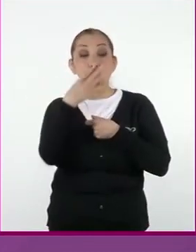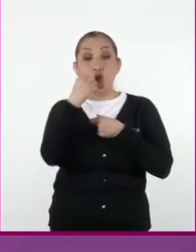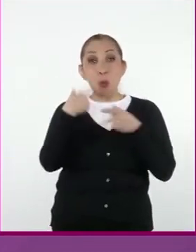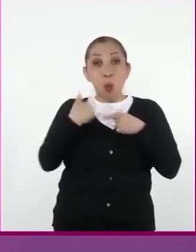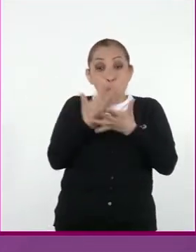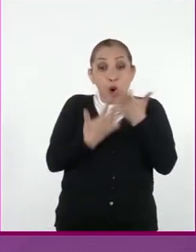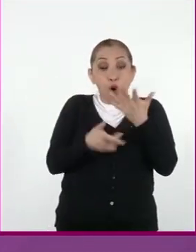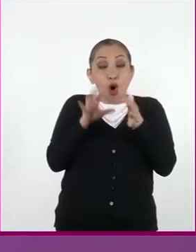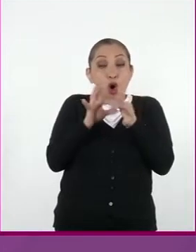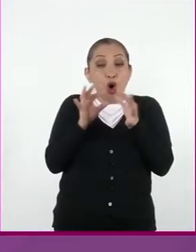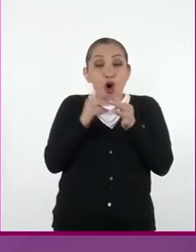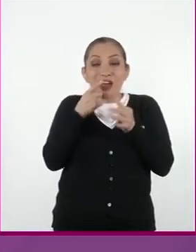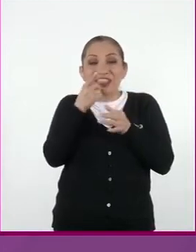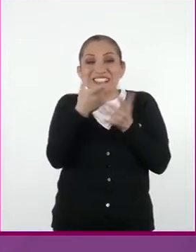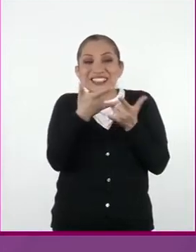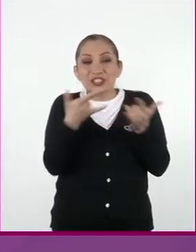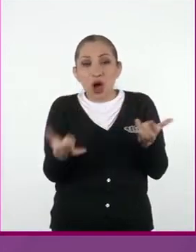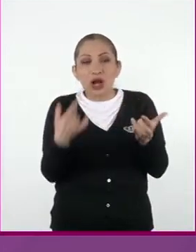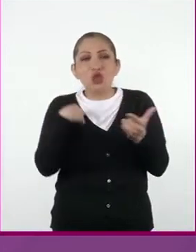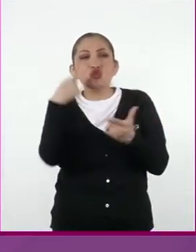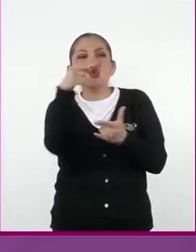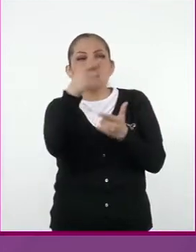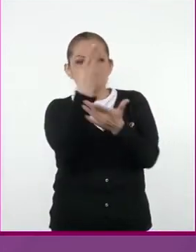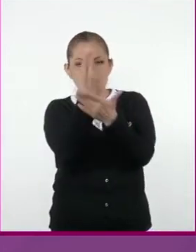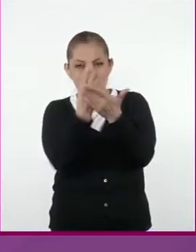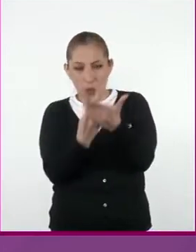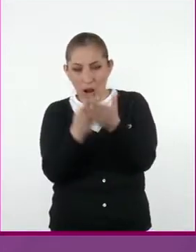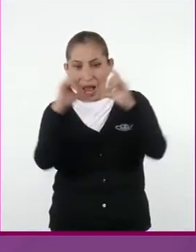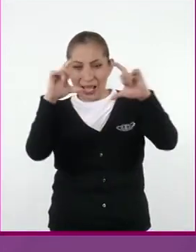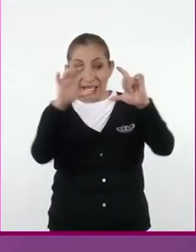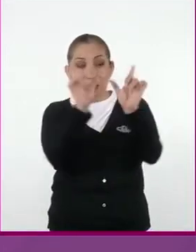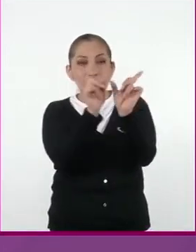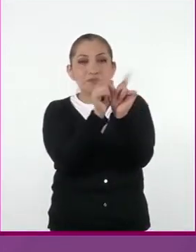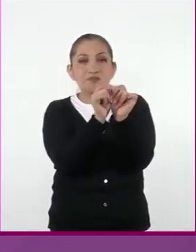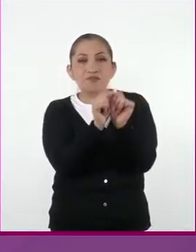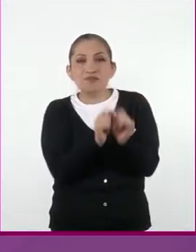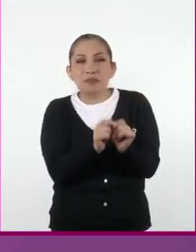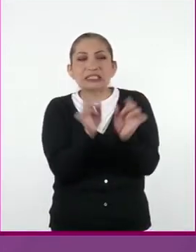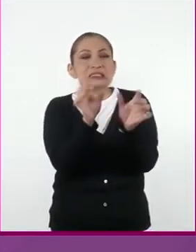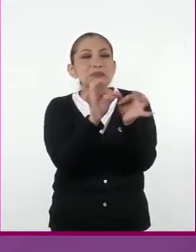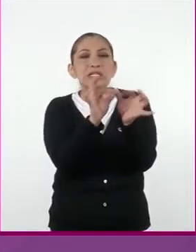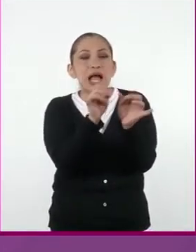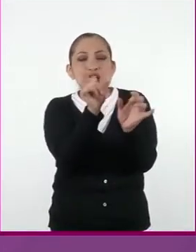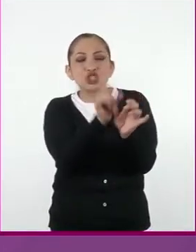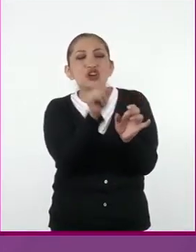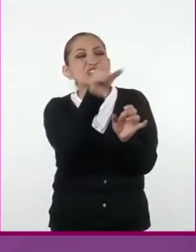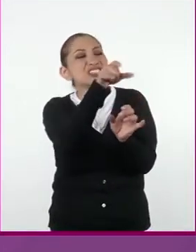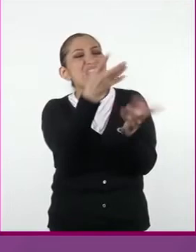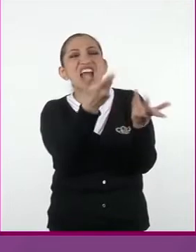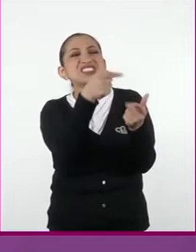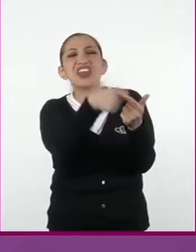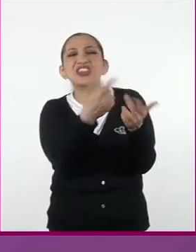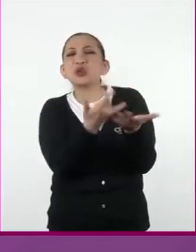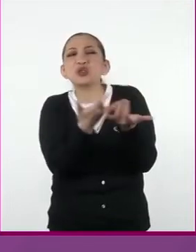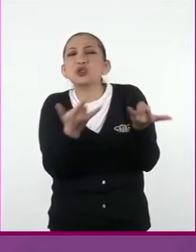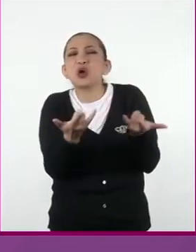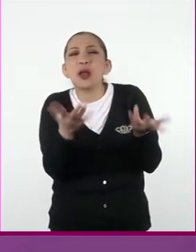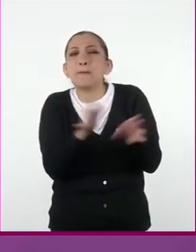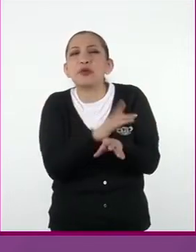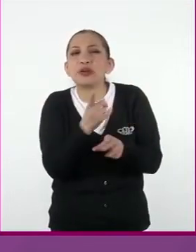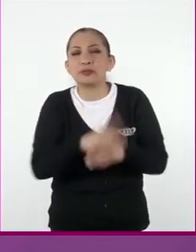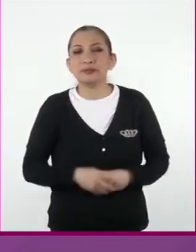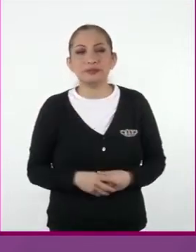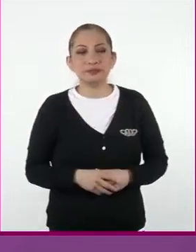feroz. Coloquen dibujos y pequeñas descripciones que expliquen por qué desempeñan esa función dentro de la trama.